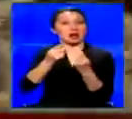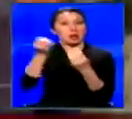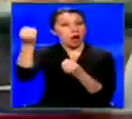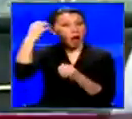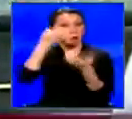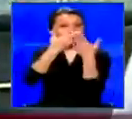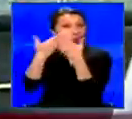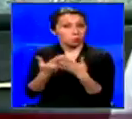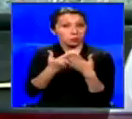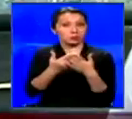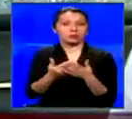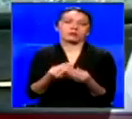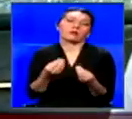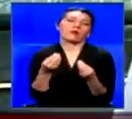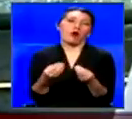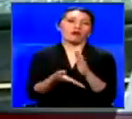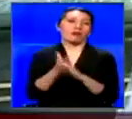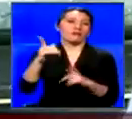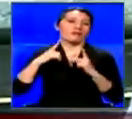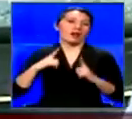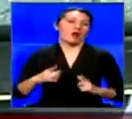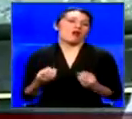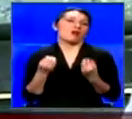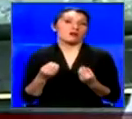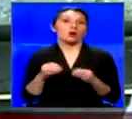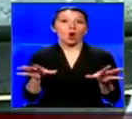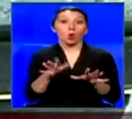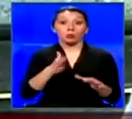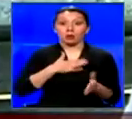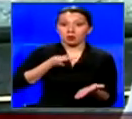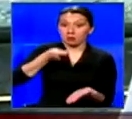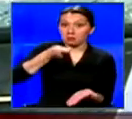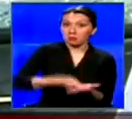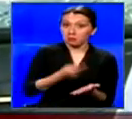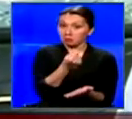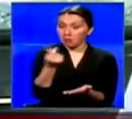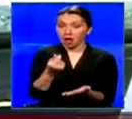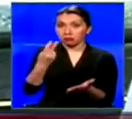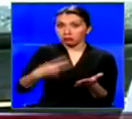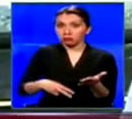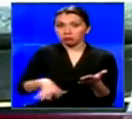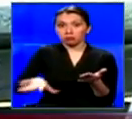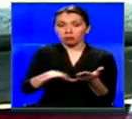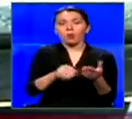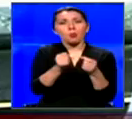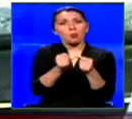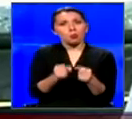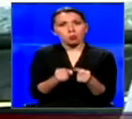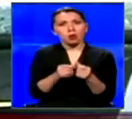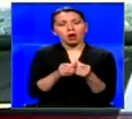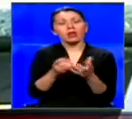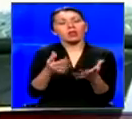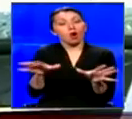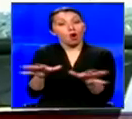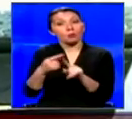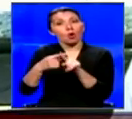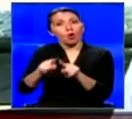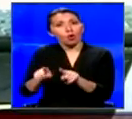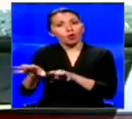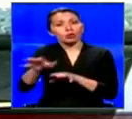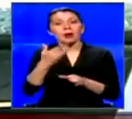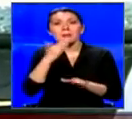capacitación. Evidentemente que van de vacaciones, ocupan nuestros recursos y esos recursos se podrían ocupar para